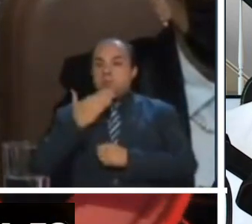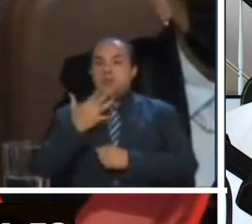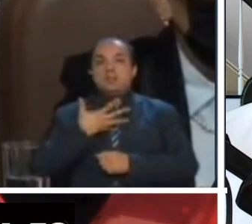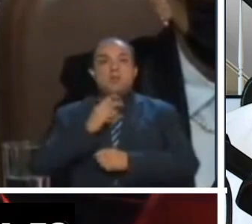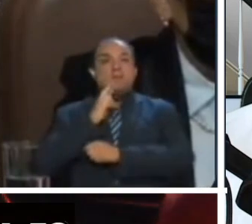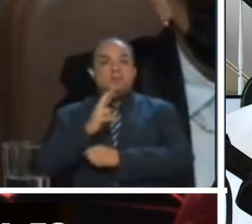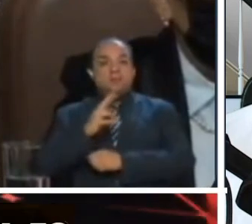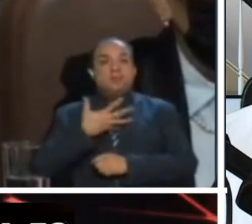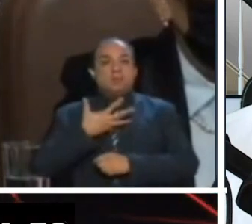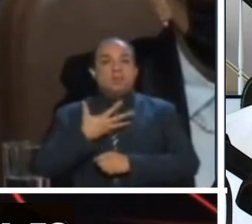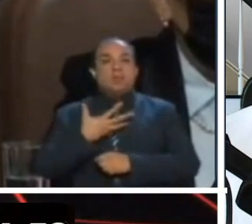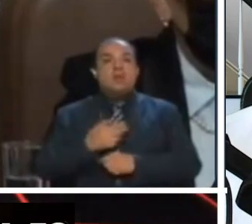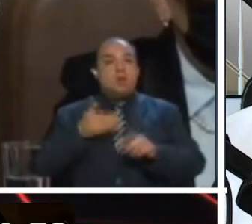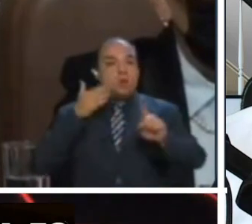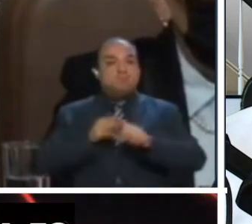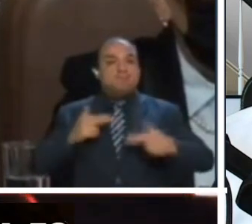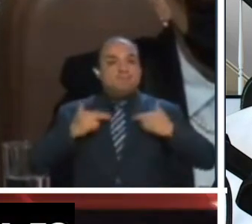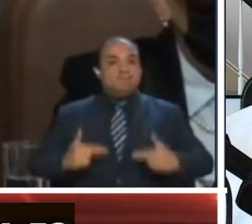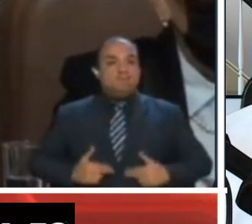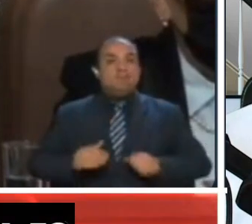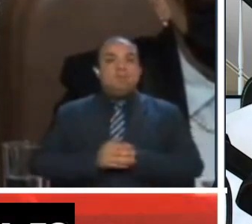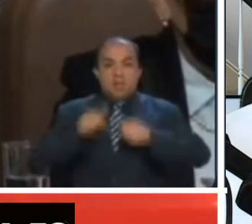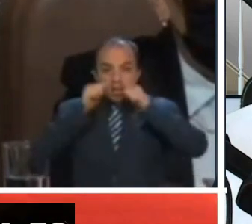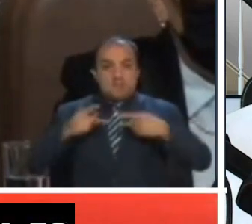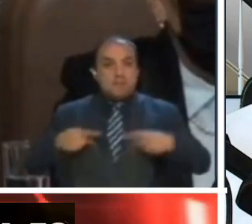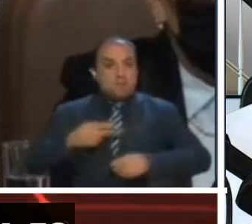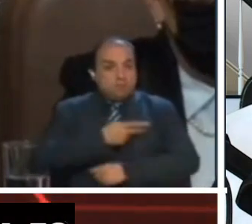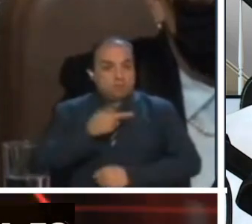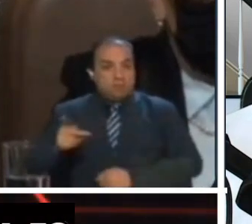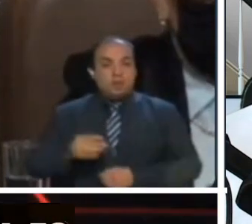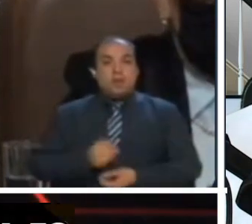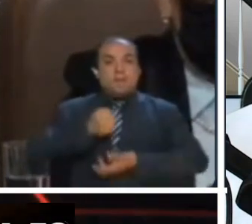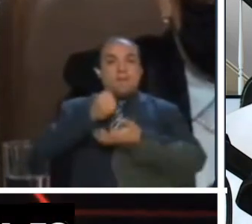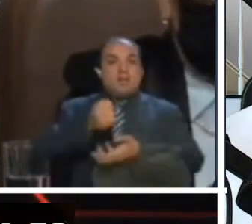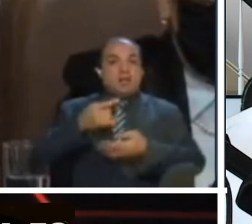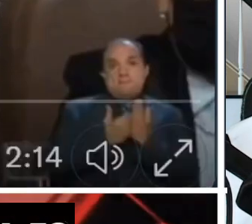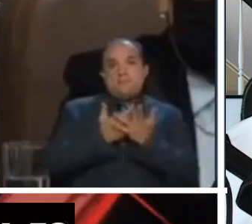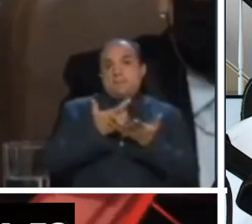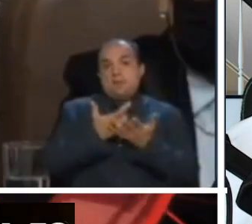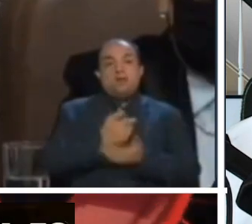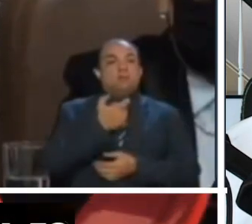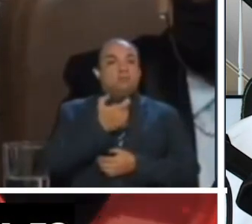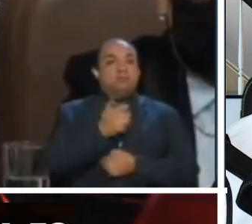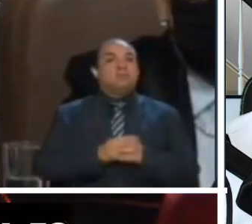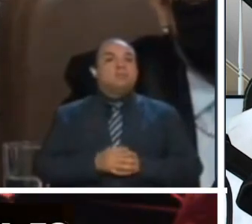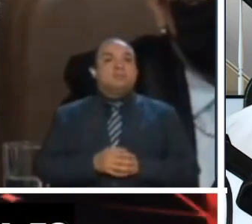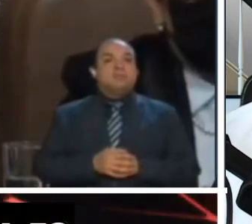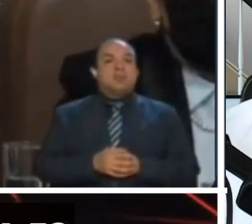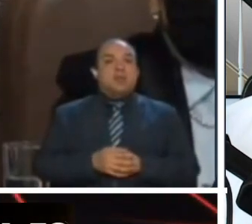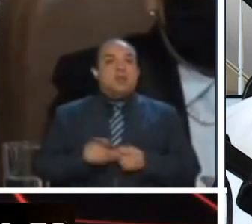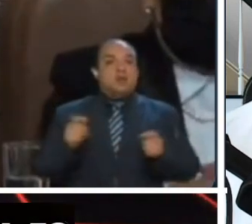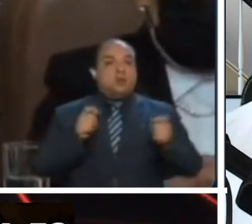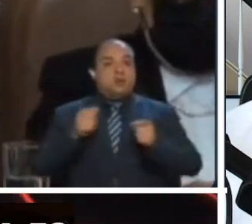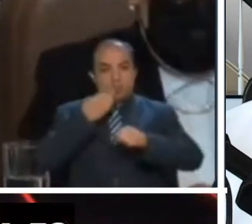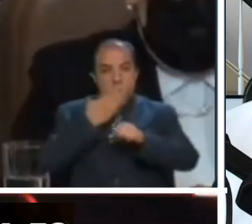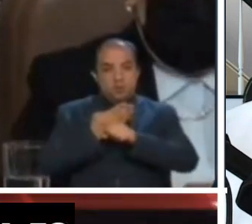se ha manejado la deuda de forma responsable. Vamos a escucharlo de su viva voz. El manejo responsable de la deuda